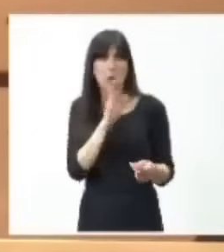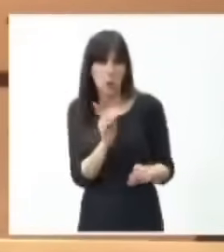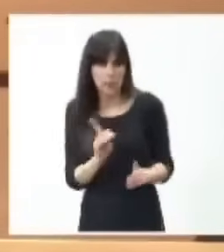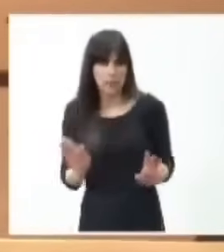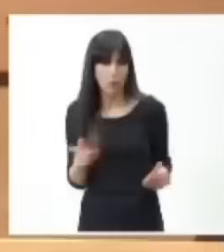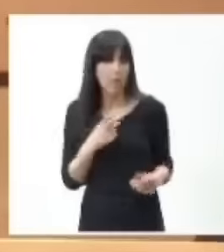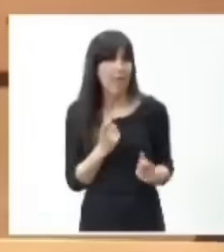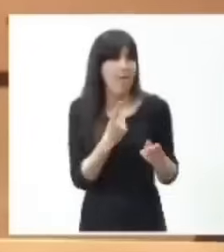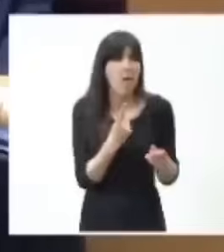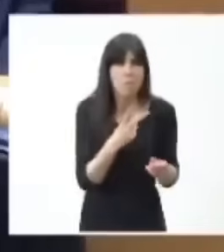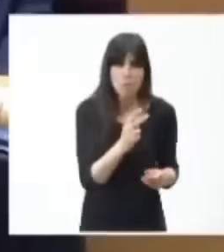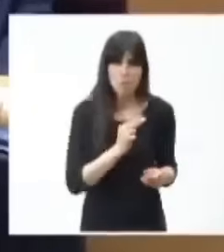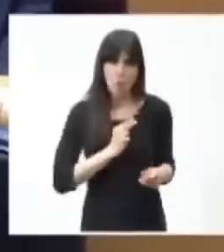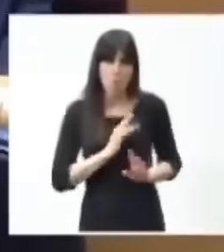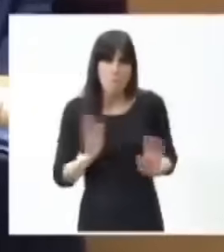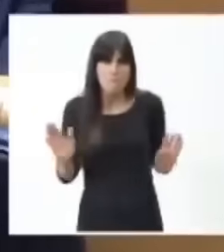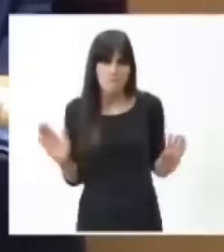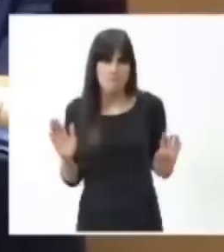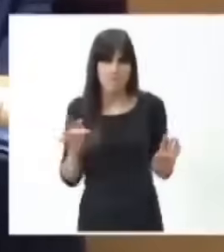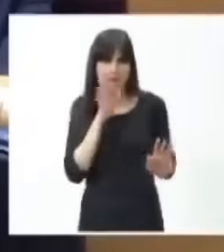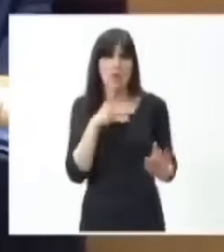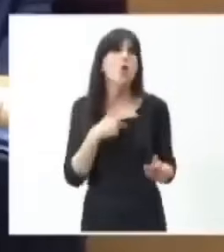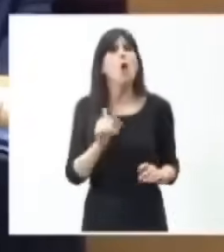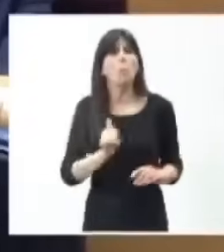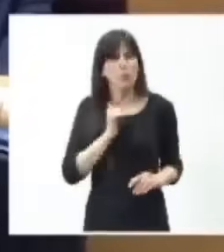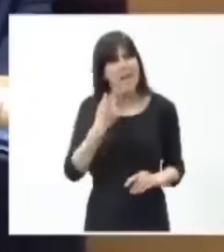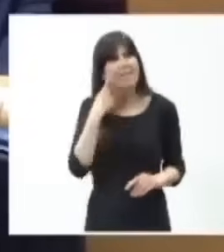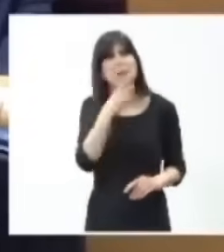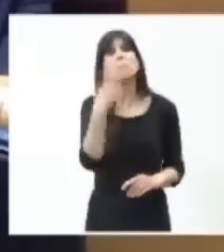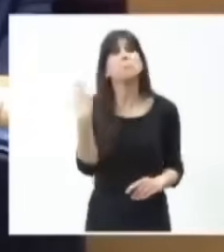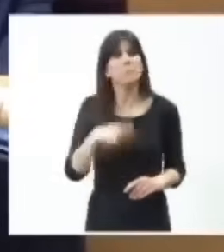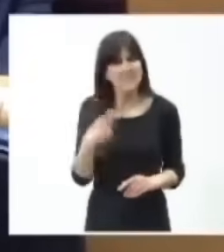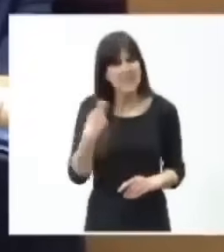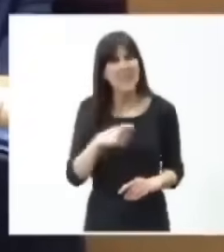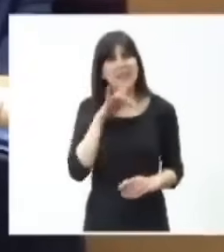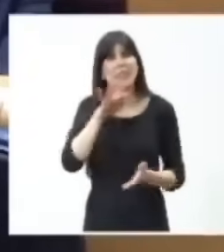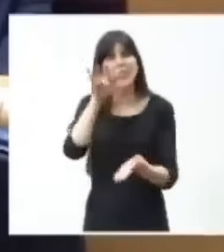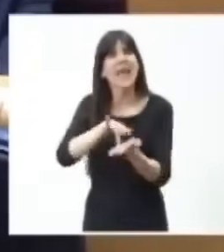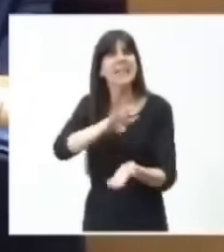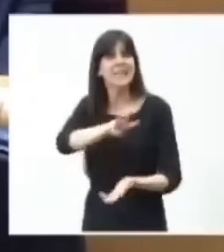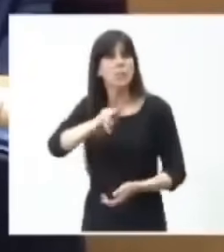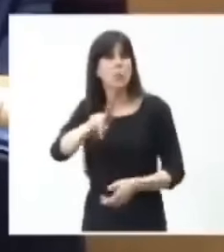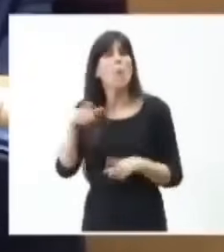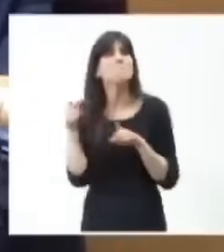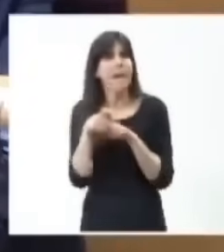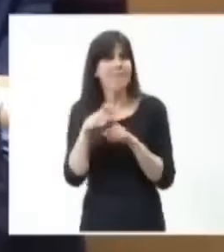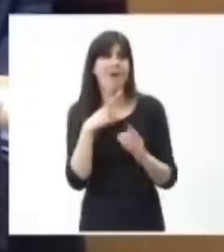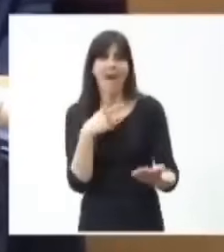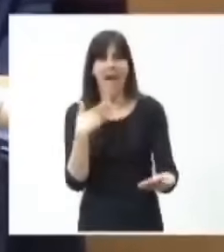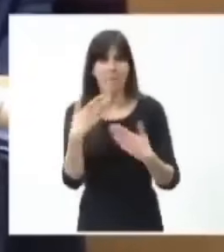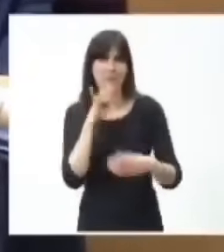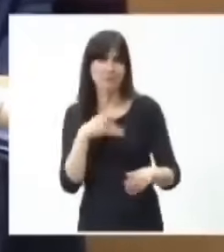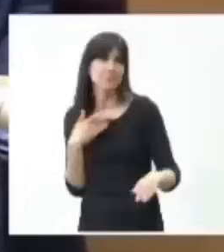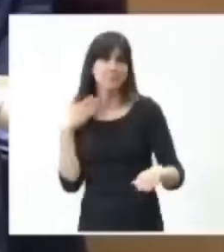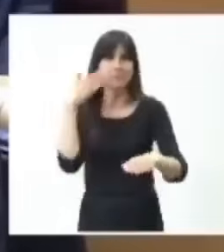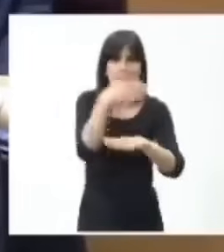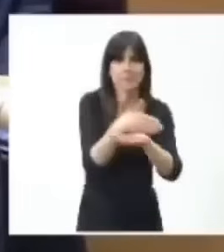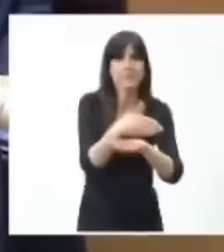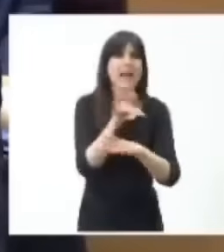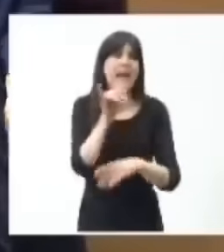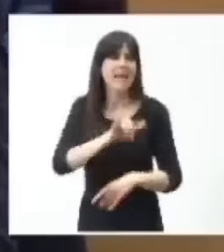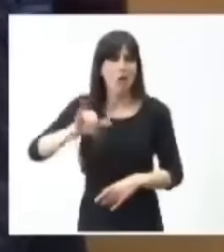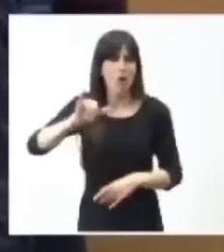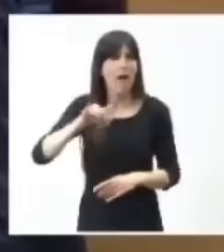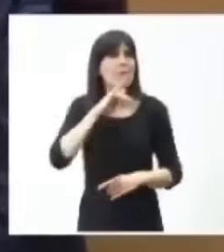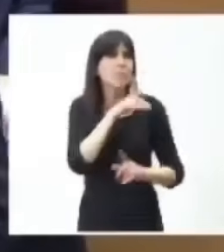voy a tener oportunidad, no se preocupe, de hablarlo con su presidente el día 31 de mayo, en el que me desplazaré a La Rioja y mantendré